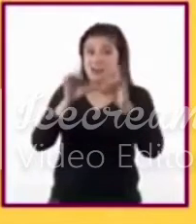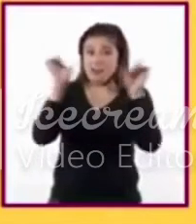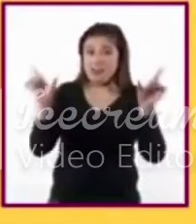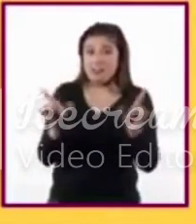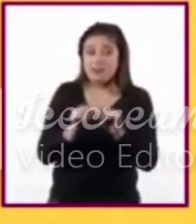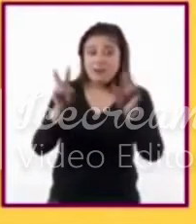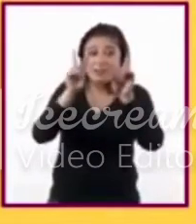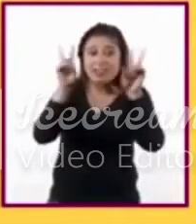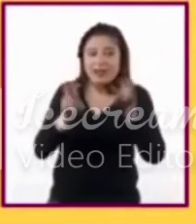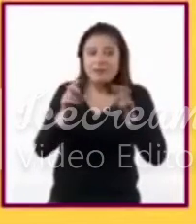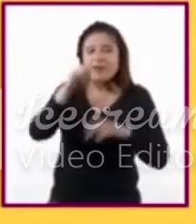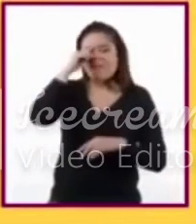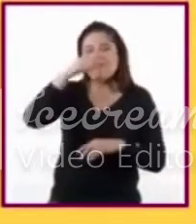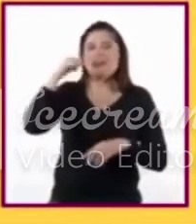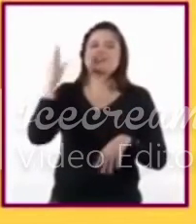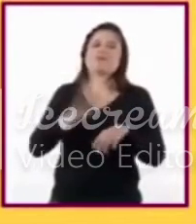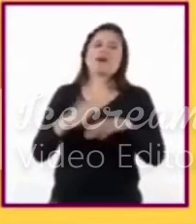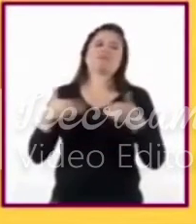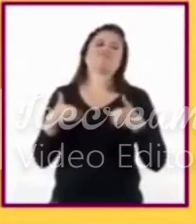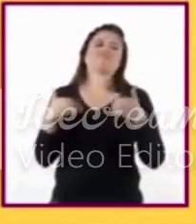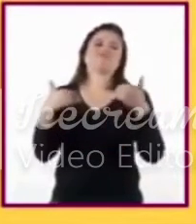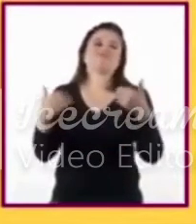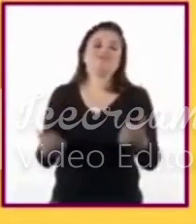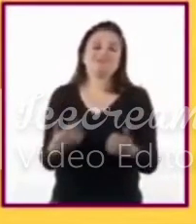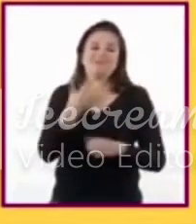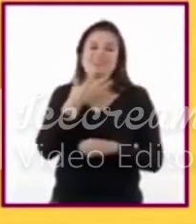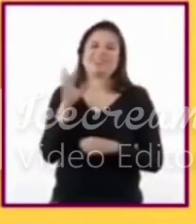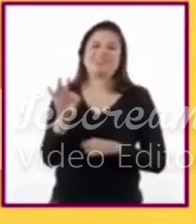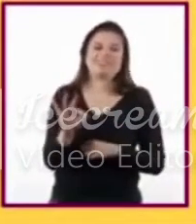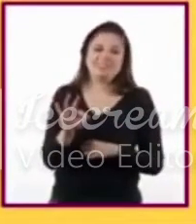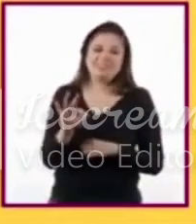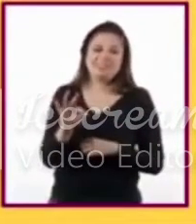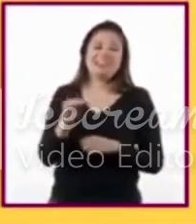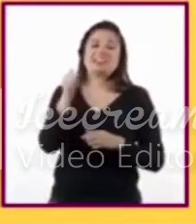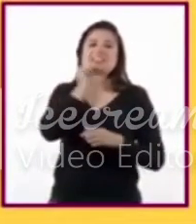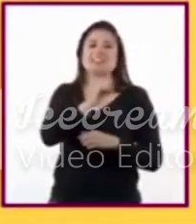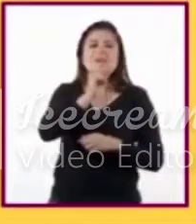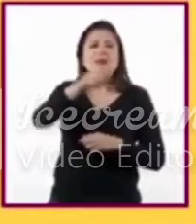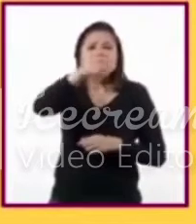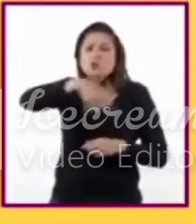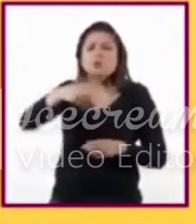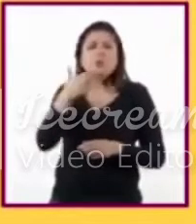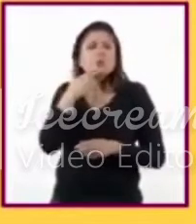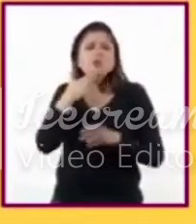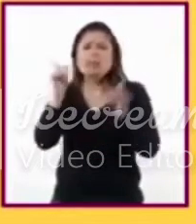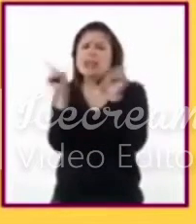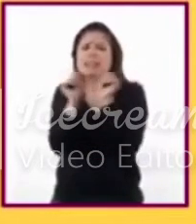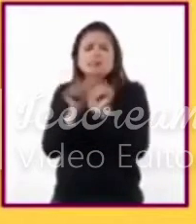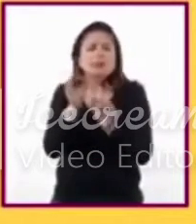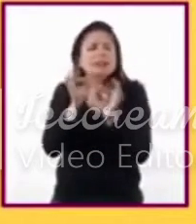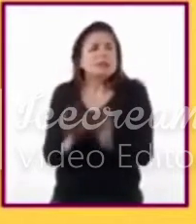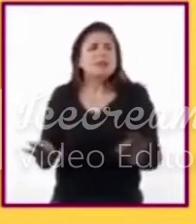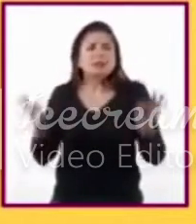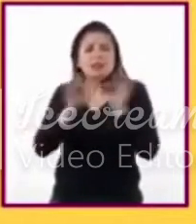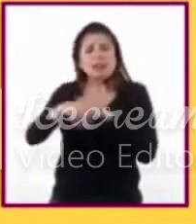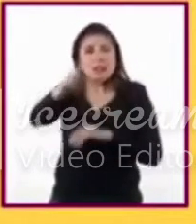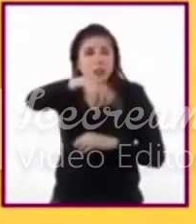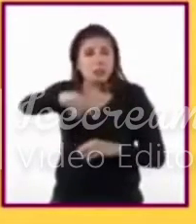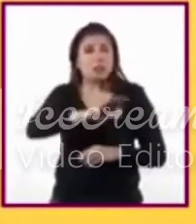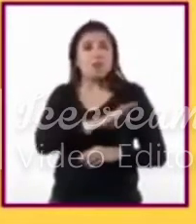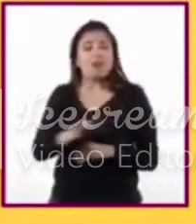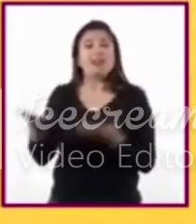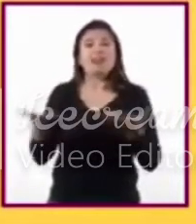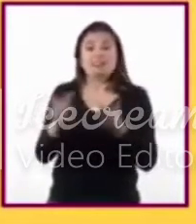les facilita mucho su comprensión y lo hacen frecuentemente, aún sin darse cuenta, por lo que pueden emplear